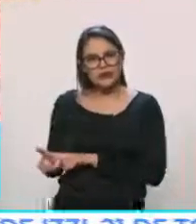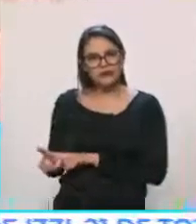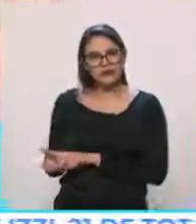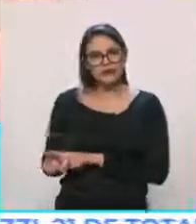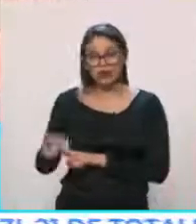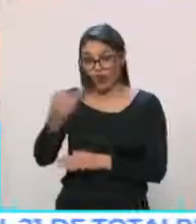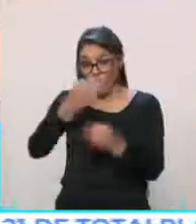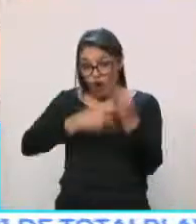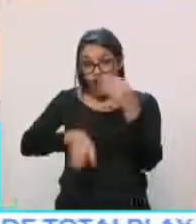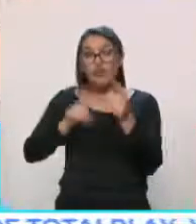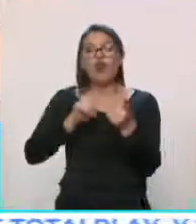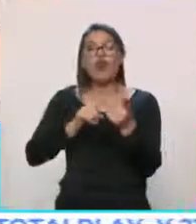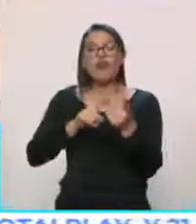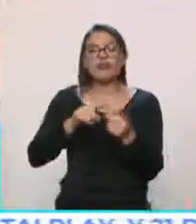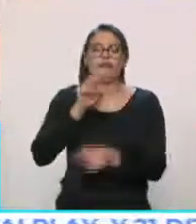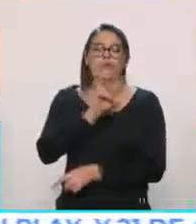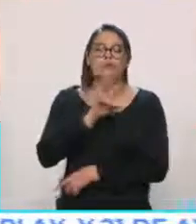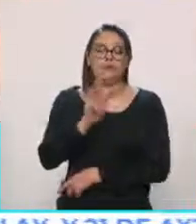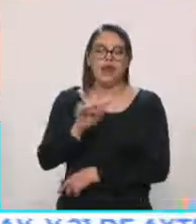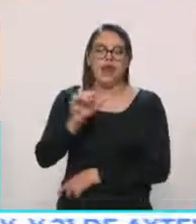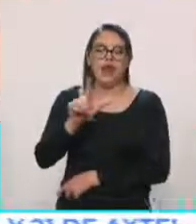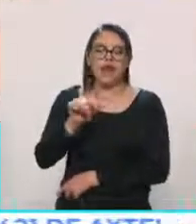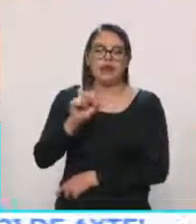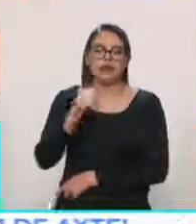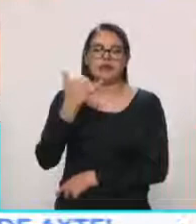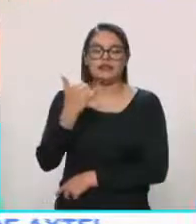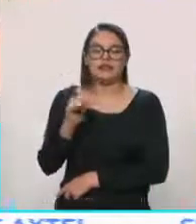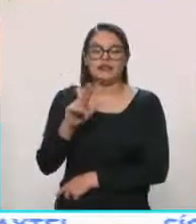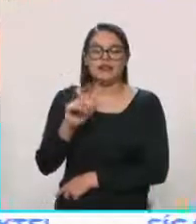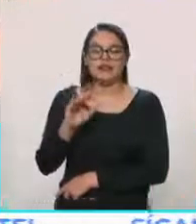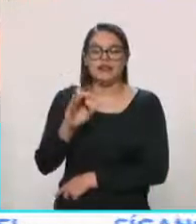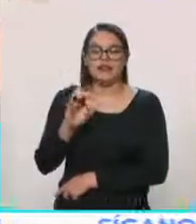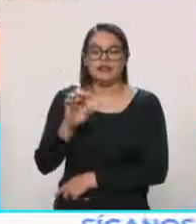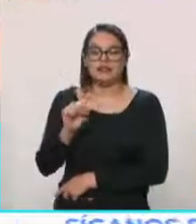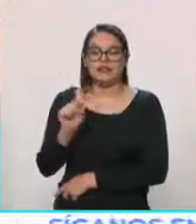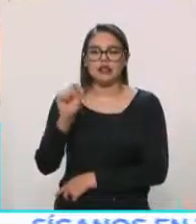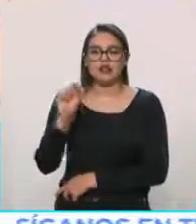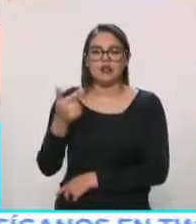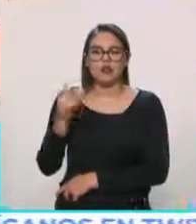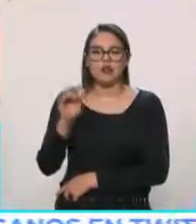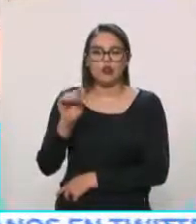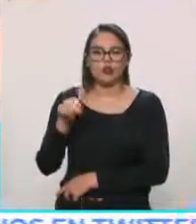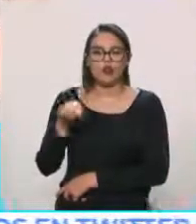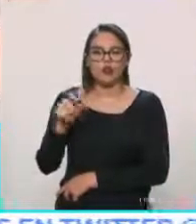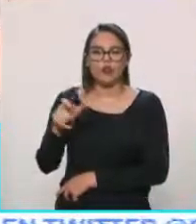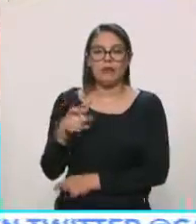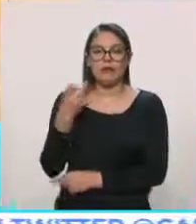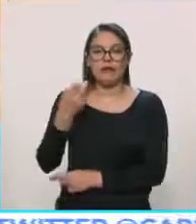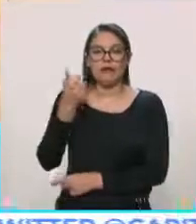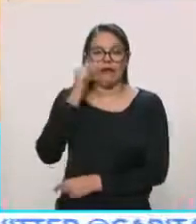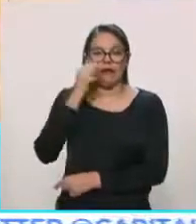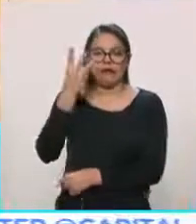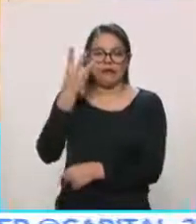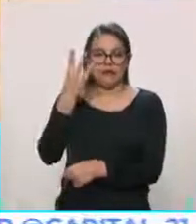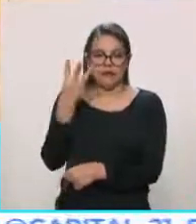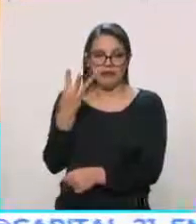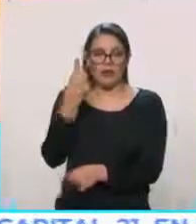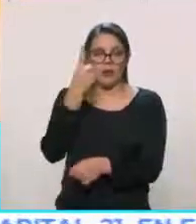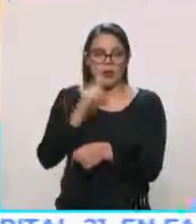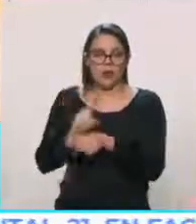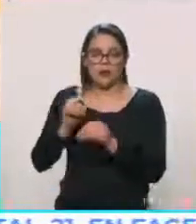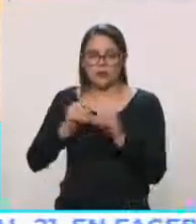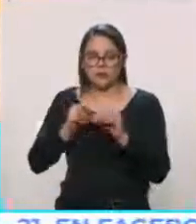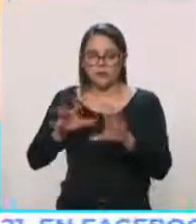la página de Alas y Raíces. Como te decía, se van liberando 3 diarias. Ahorita ya hay cerca de 50